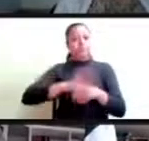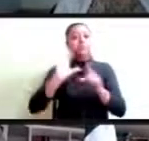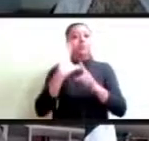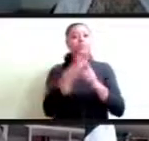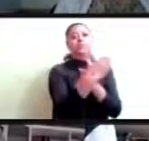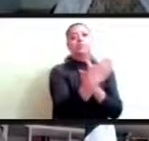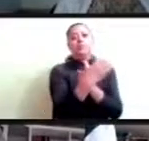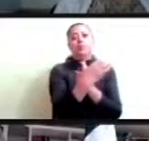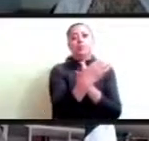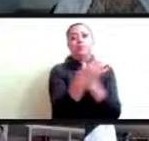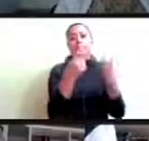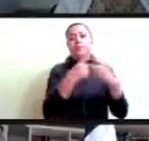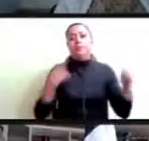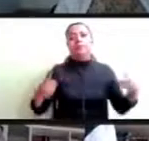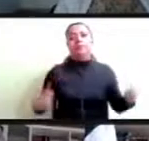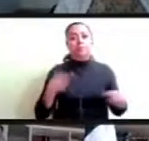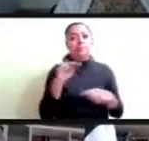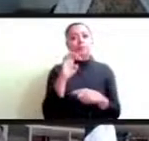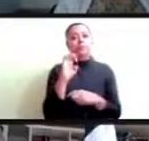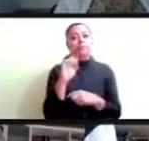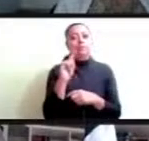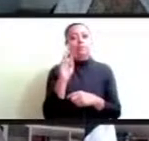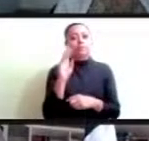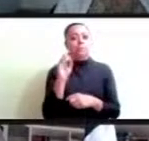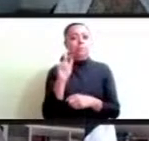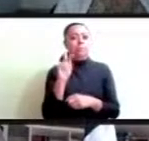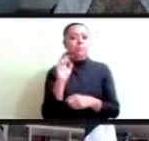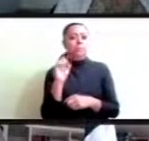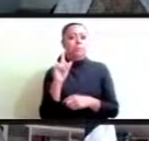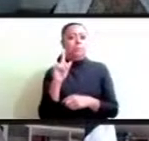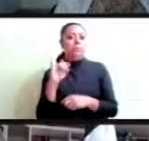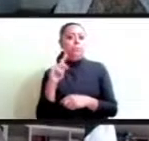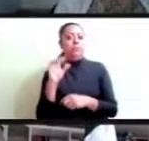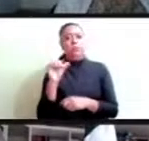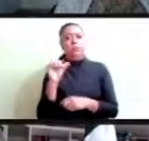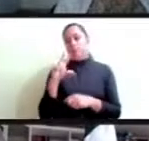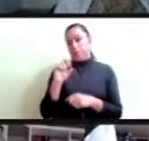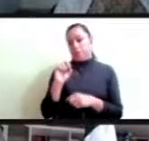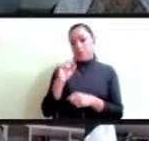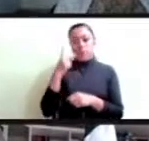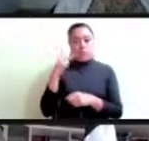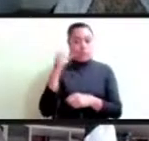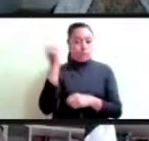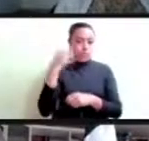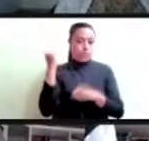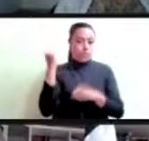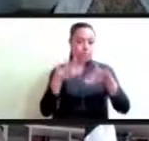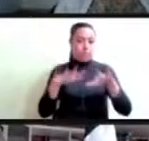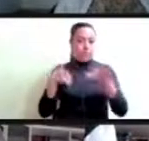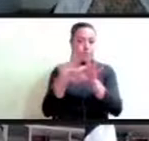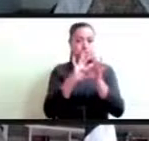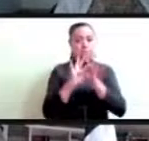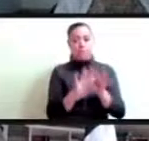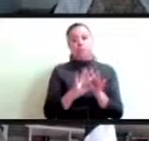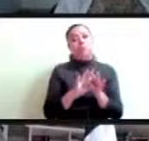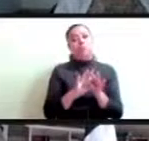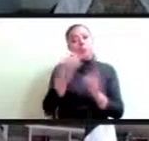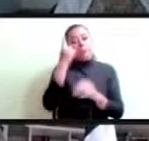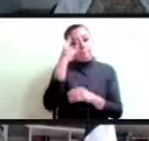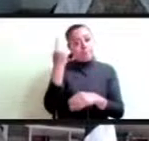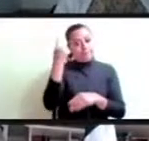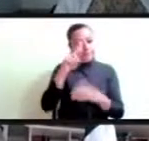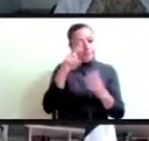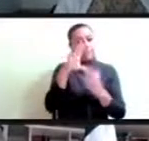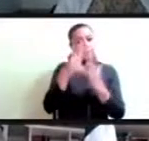Desarrollo Metropolitano del Congreso para que se pudiera también dar curso a un mandato de la Constitución de la Ciudad